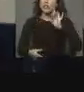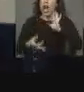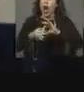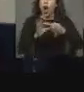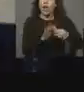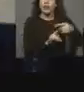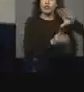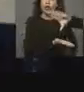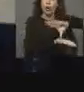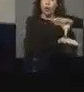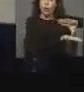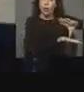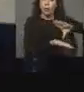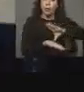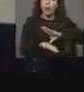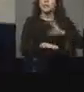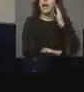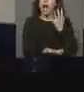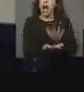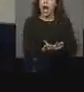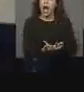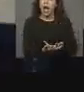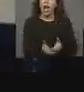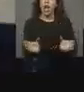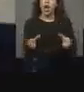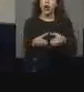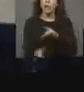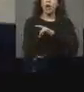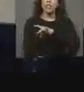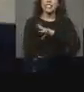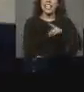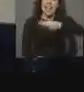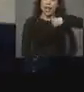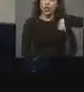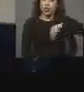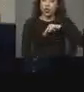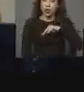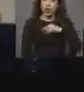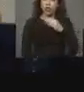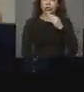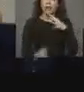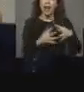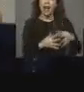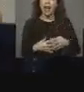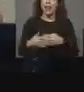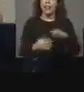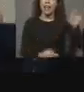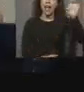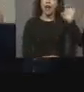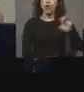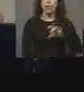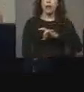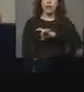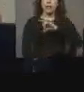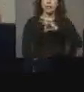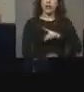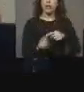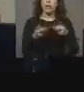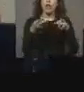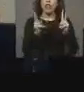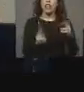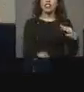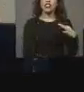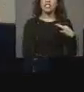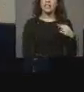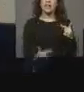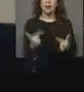extranjero. Entre ellos se encuentran la agrupación Chile Somos Todos y la Red Europea de Chilenos por los Derechos Cívicos